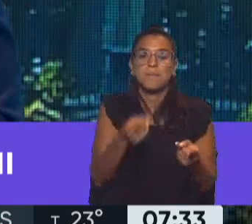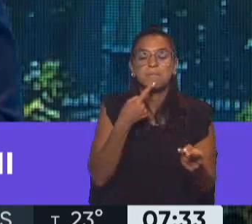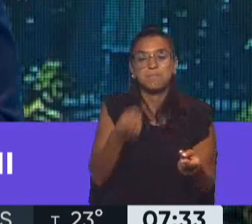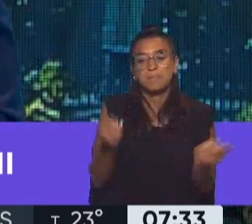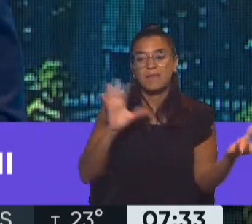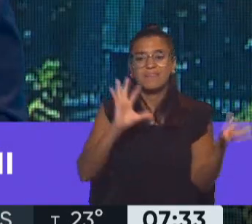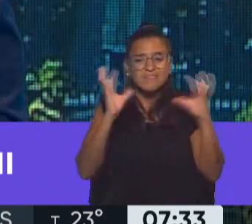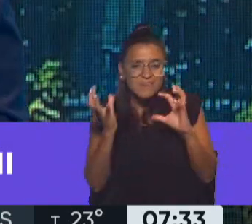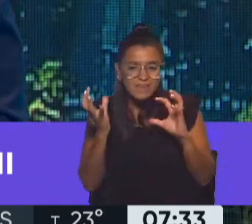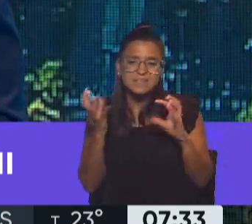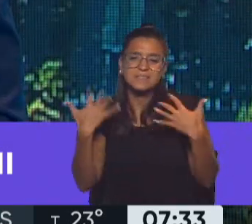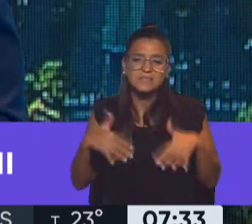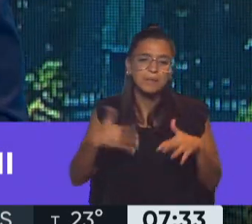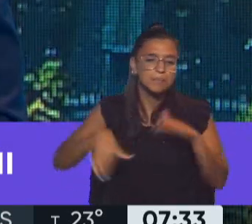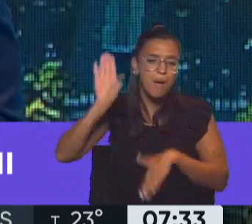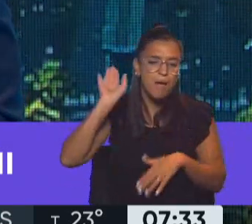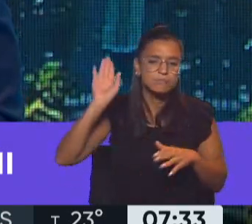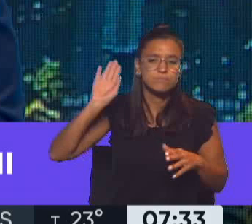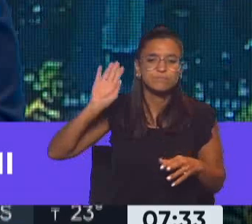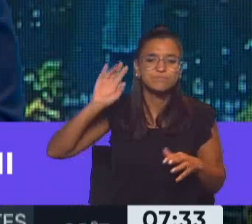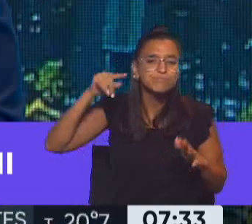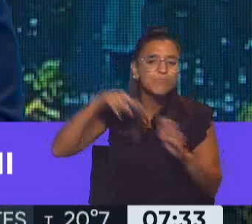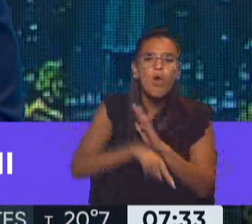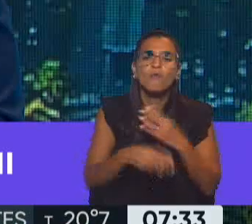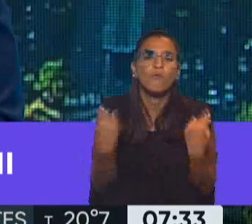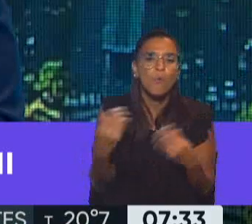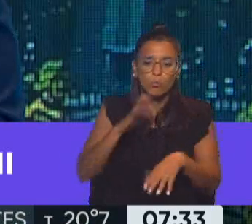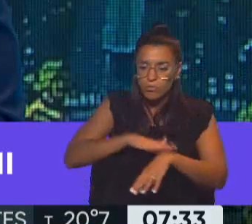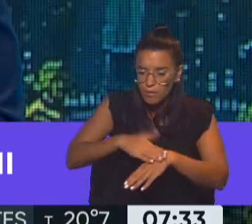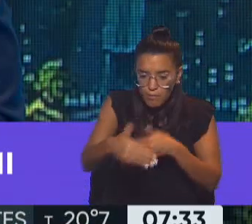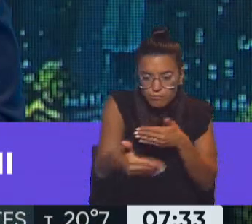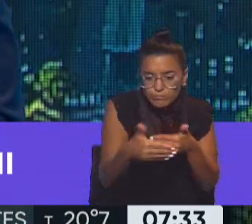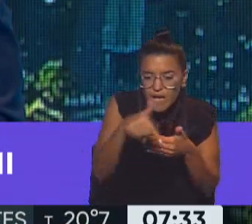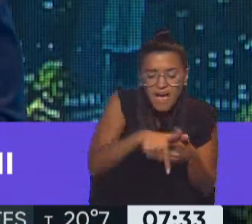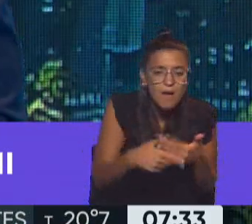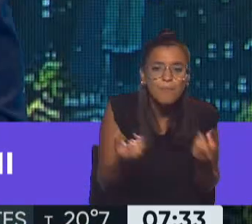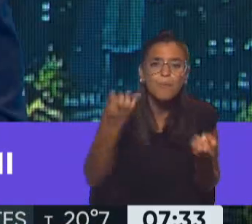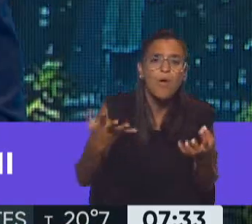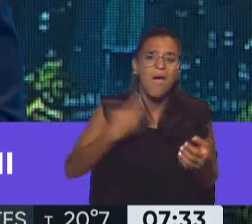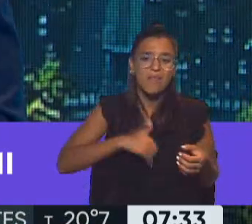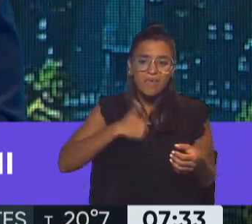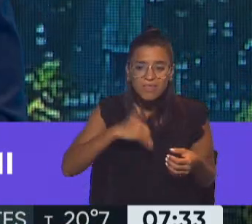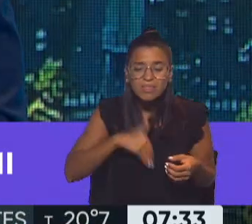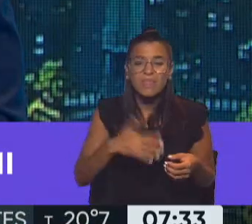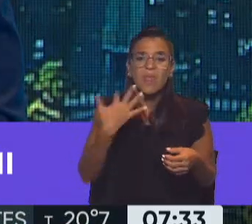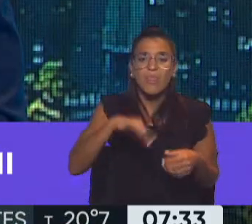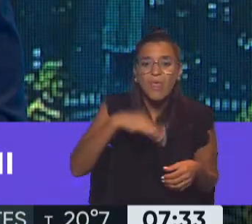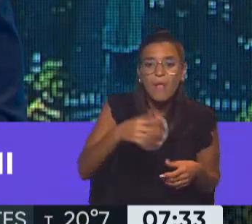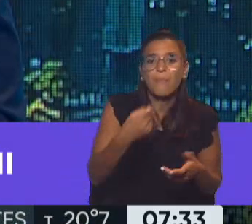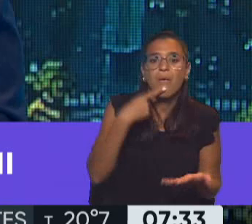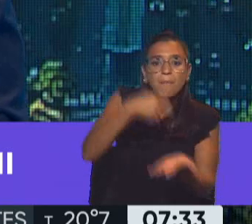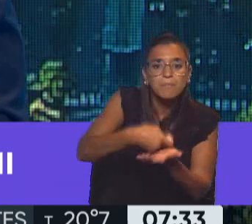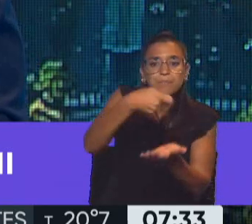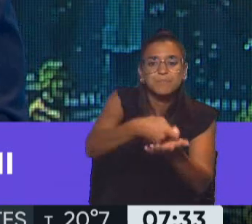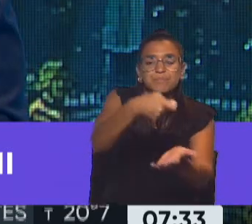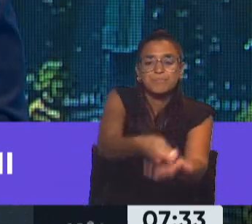una crisis más profunda que podía pasar en el cortísimo plazo, porque Argentina enfrentaba cierta cantidad de pagos